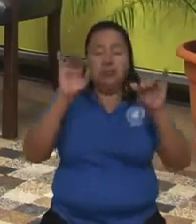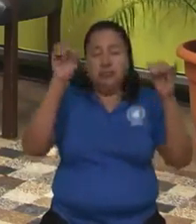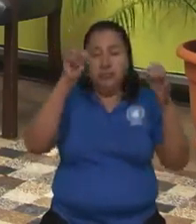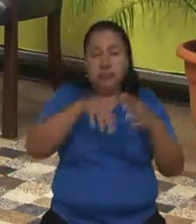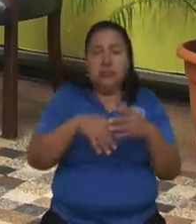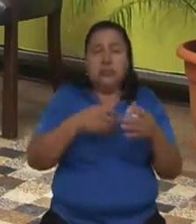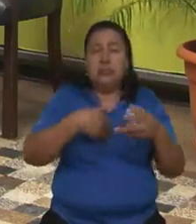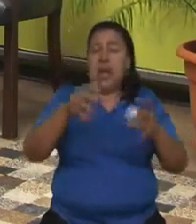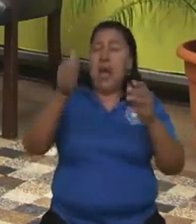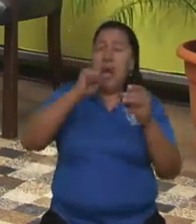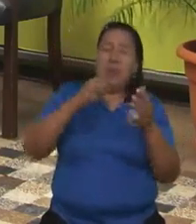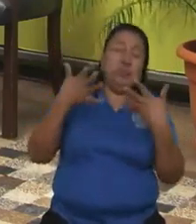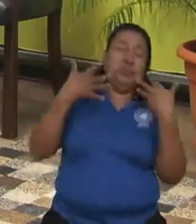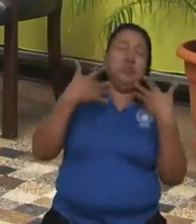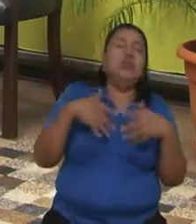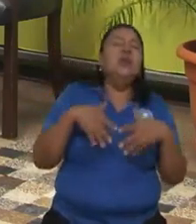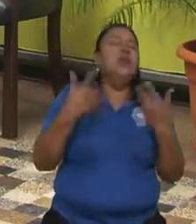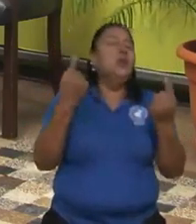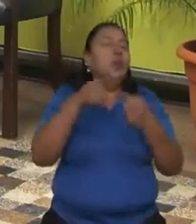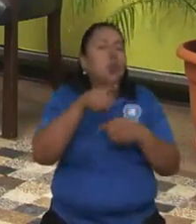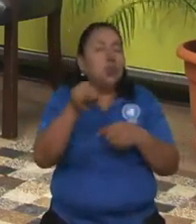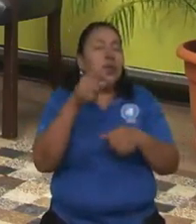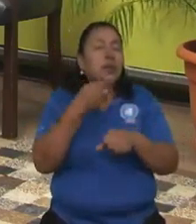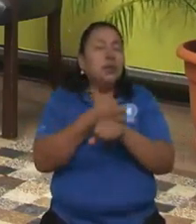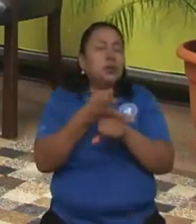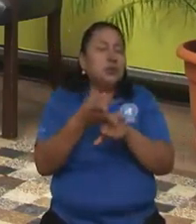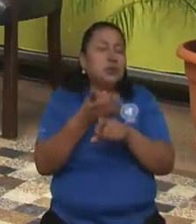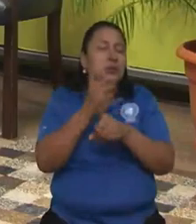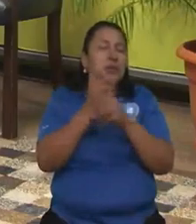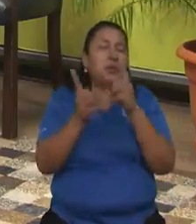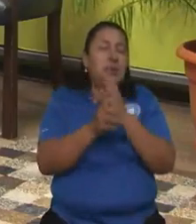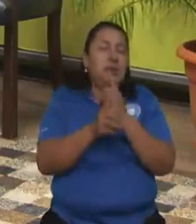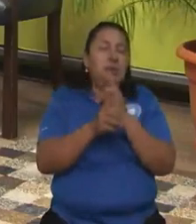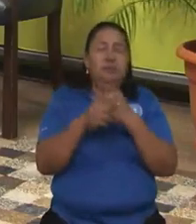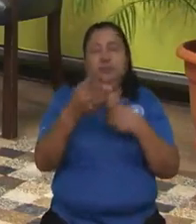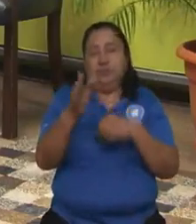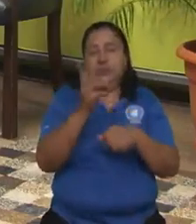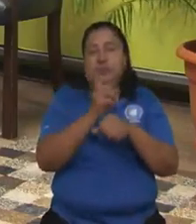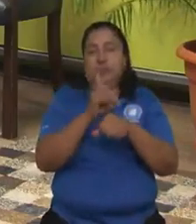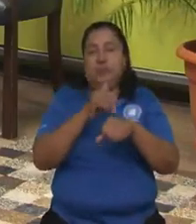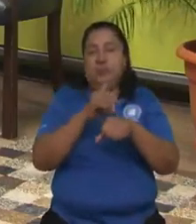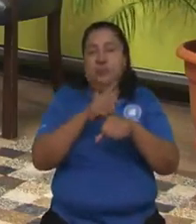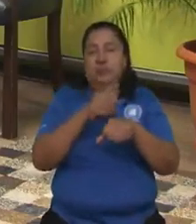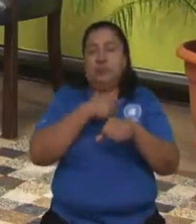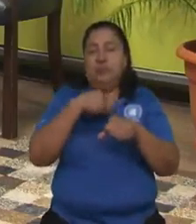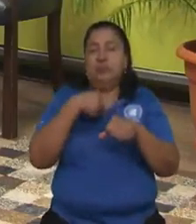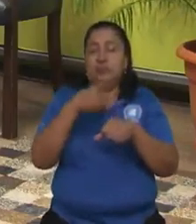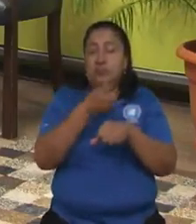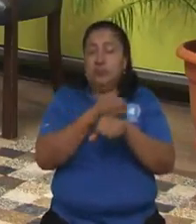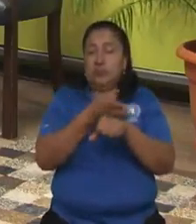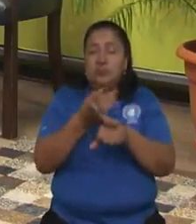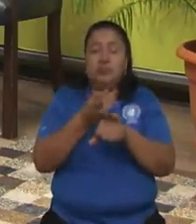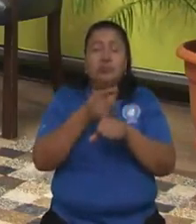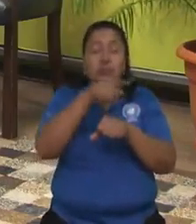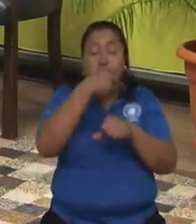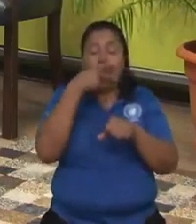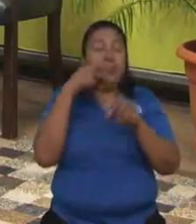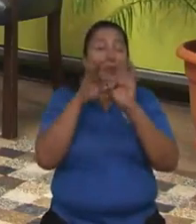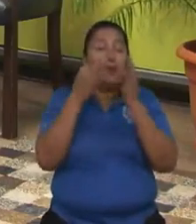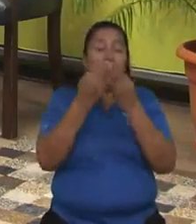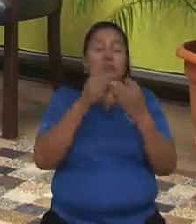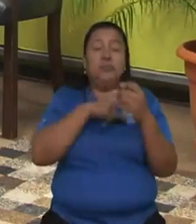en la arena para estar con la familia. Entonces también prefieren comprar una piscina inflable y estar bañándose en la